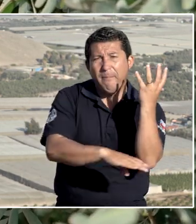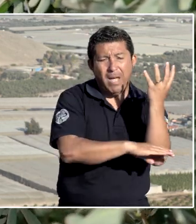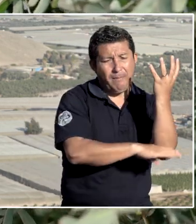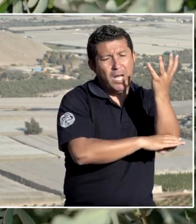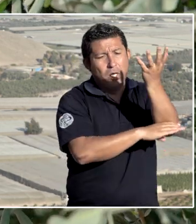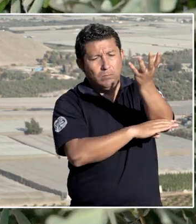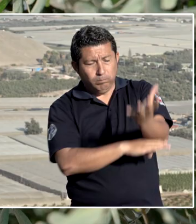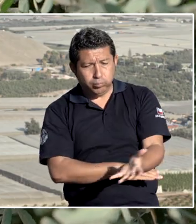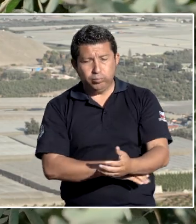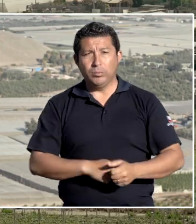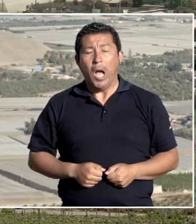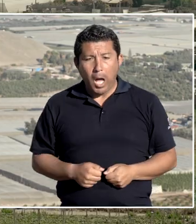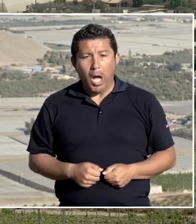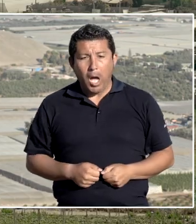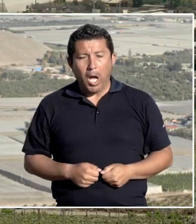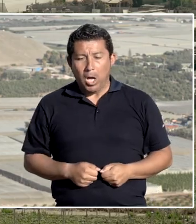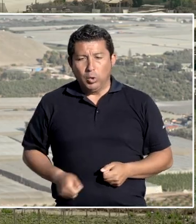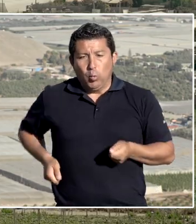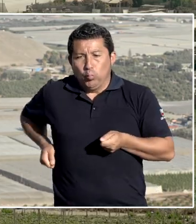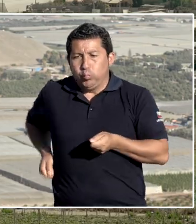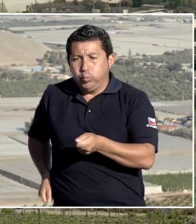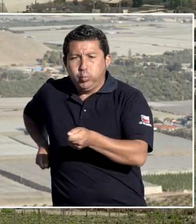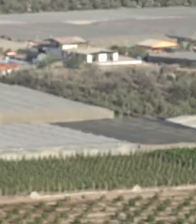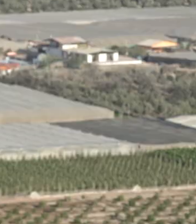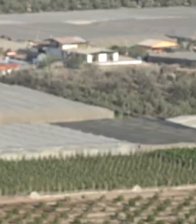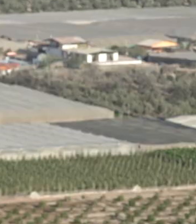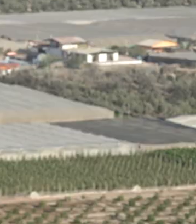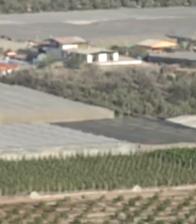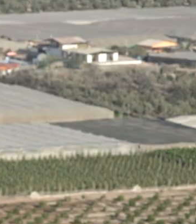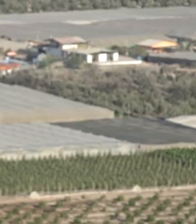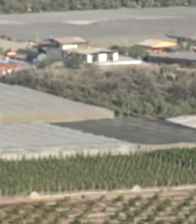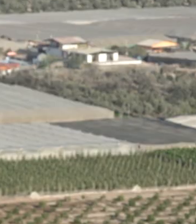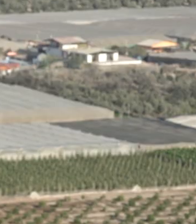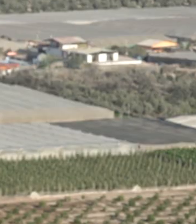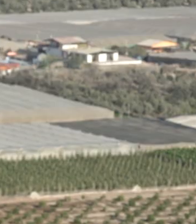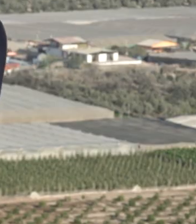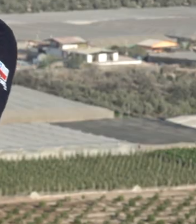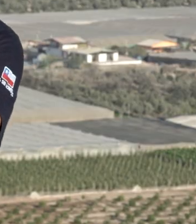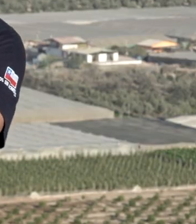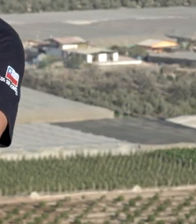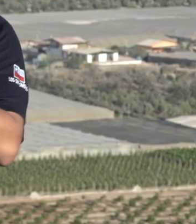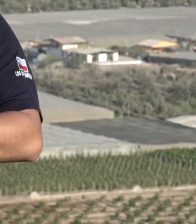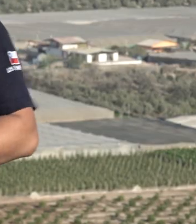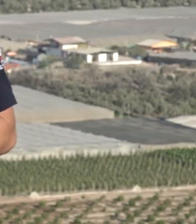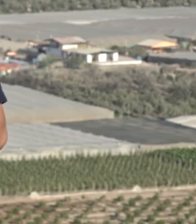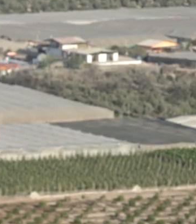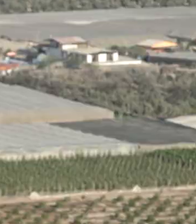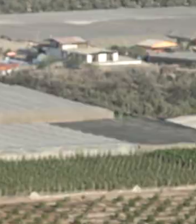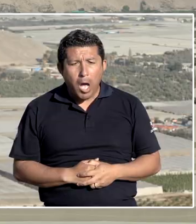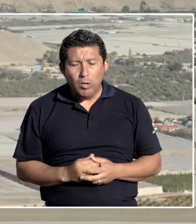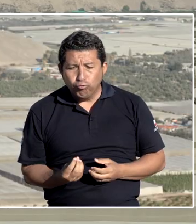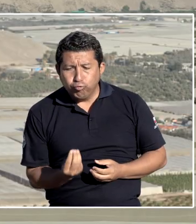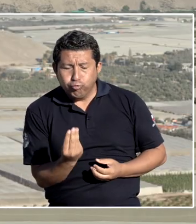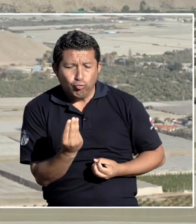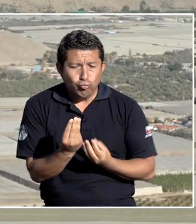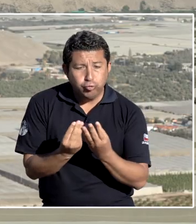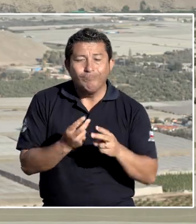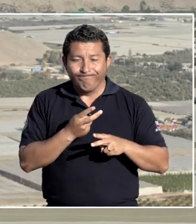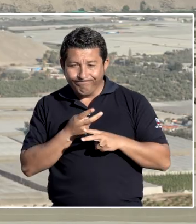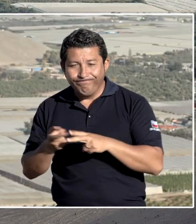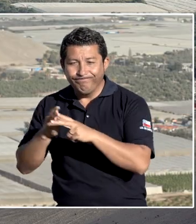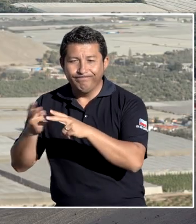nativa el uso de agroquímicos que es veneno letal para este pajarito la